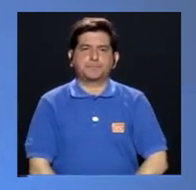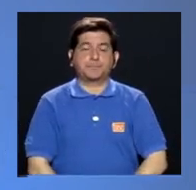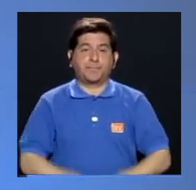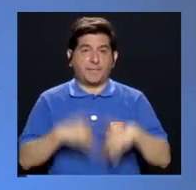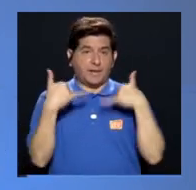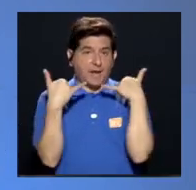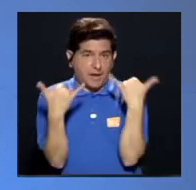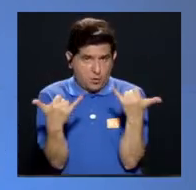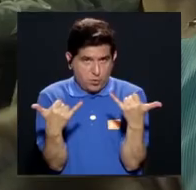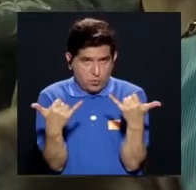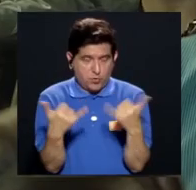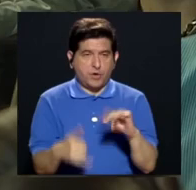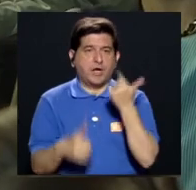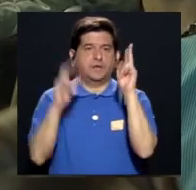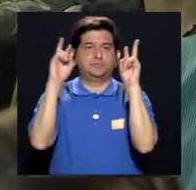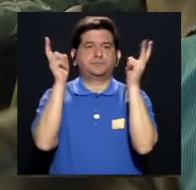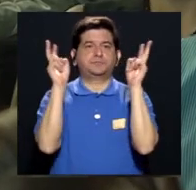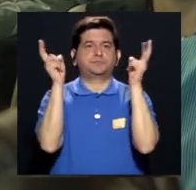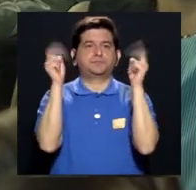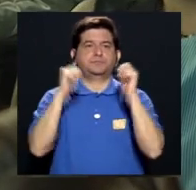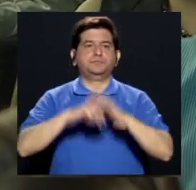Ahora pasamos a otro tema,